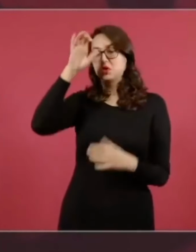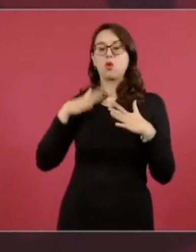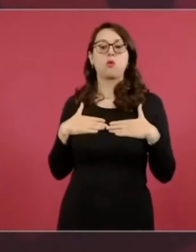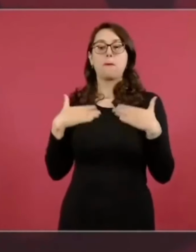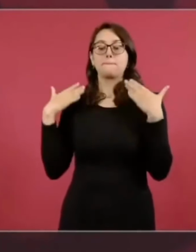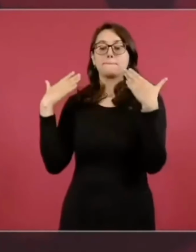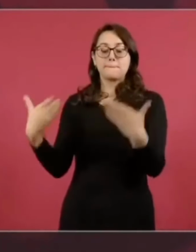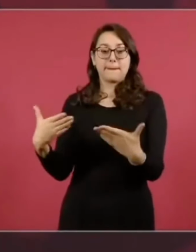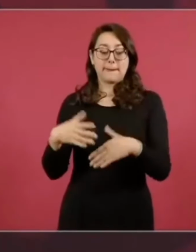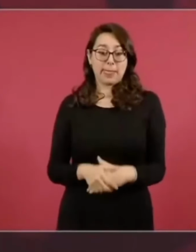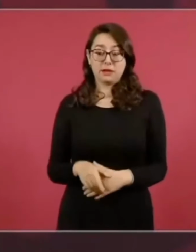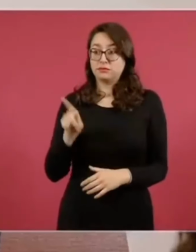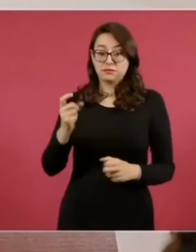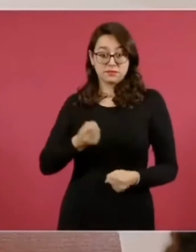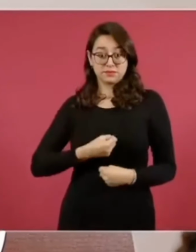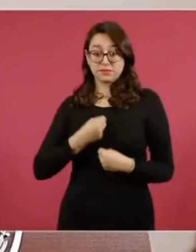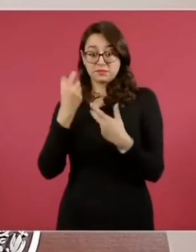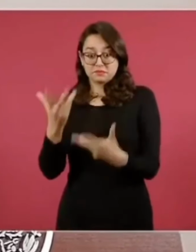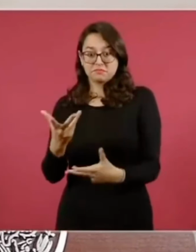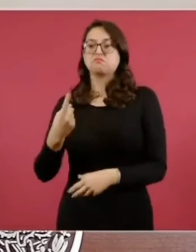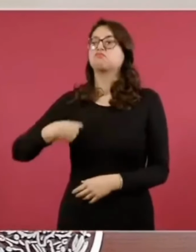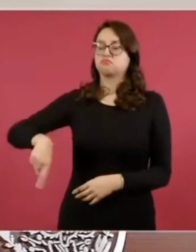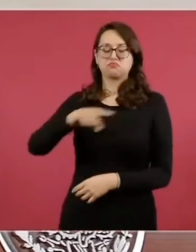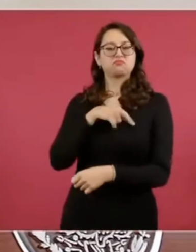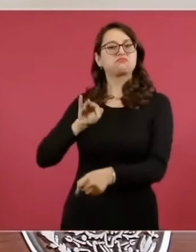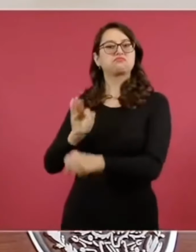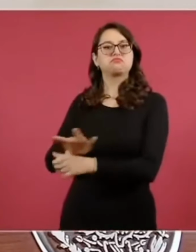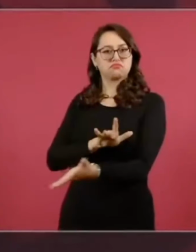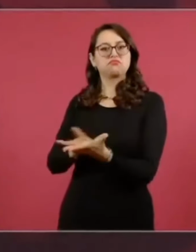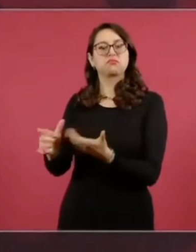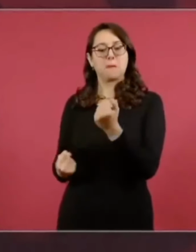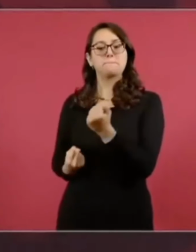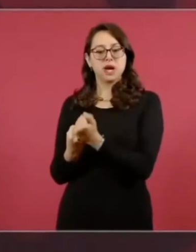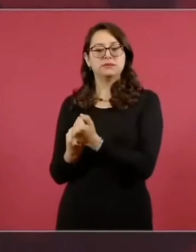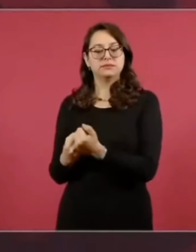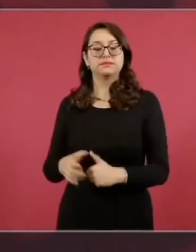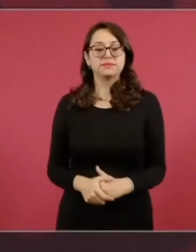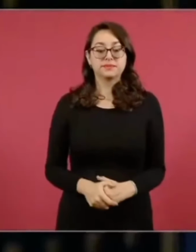la confianza. Lo que ella exprese, nosotros lo respaldamos. Y otro